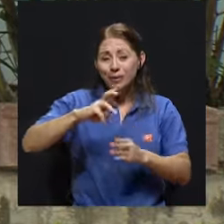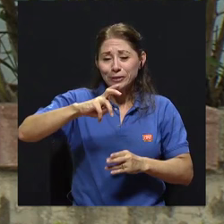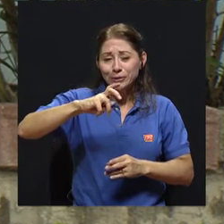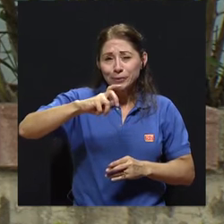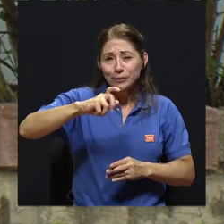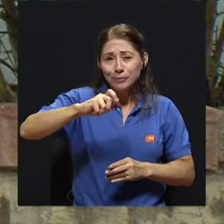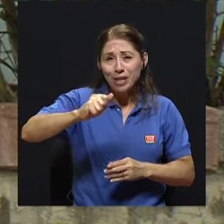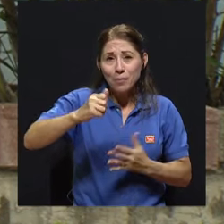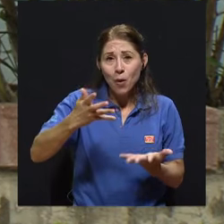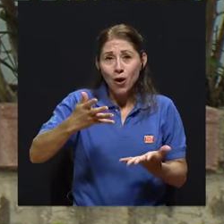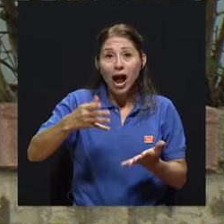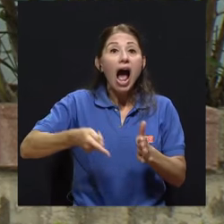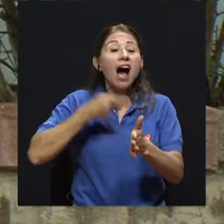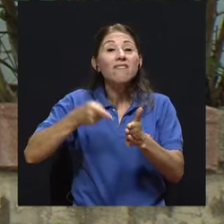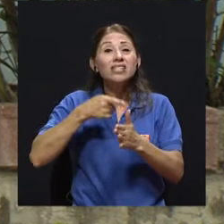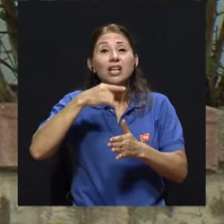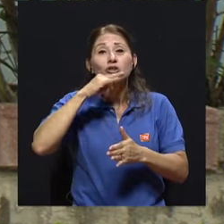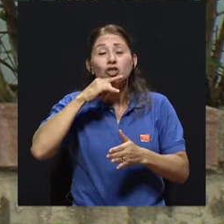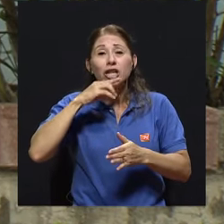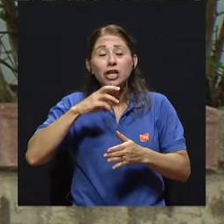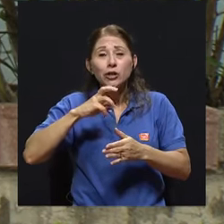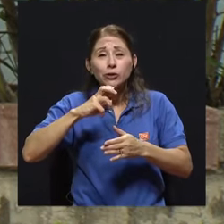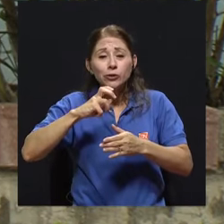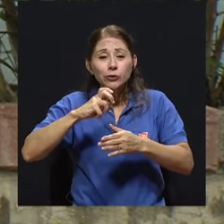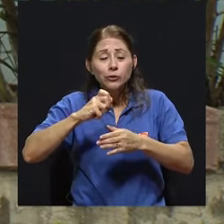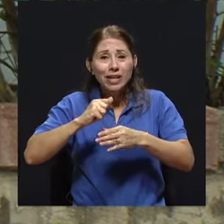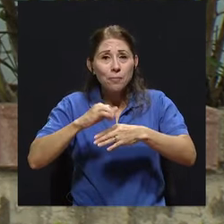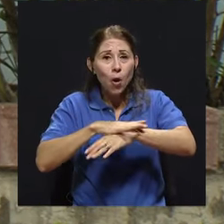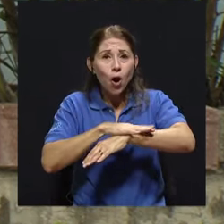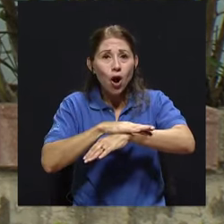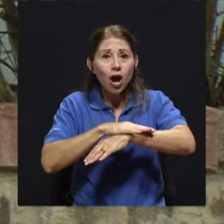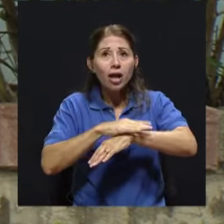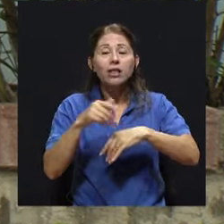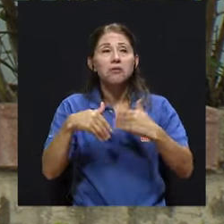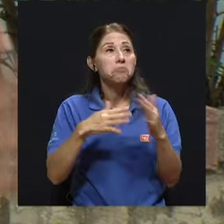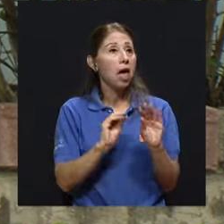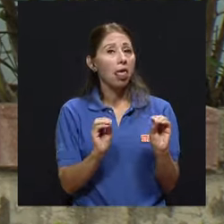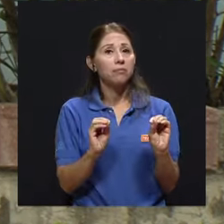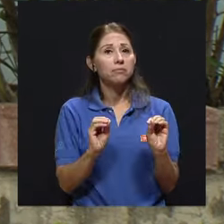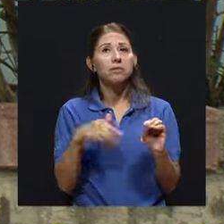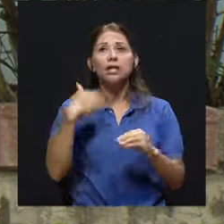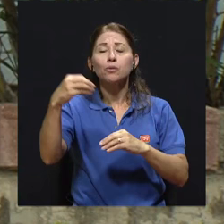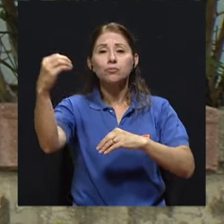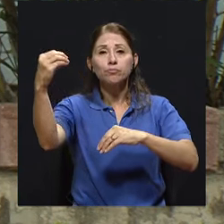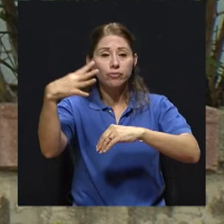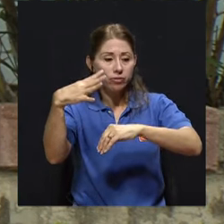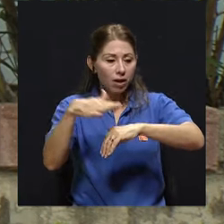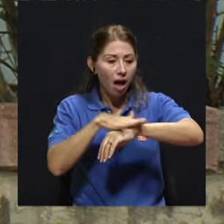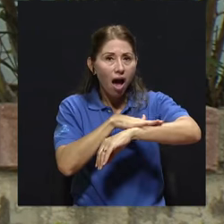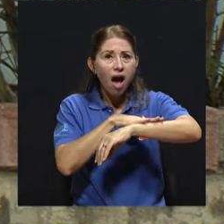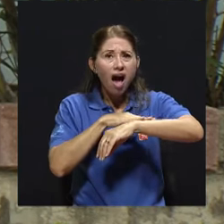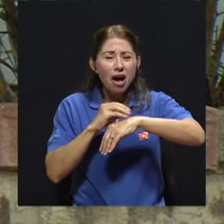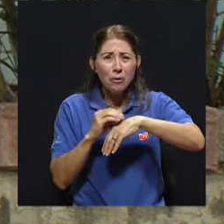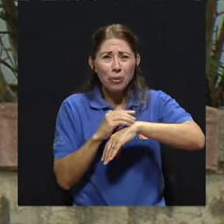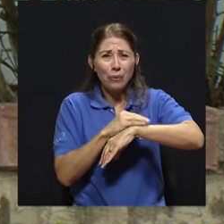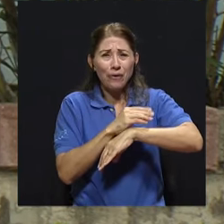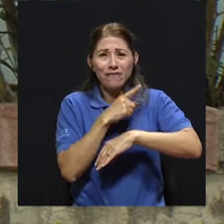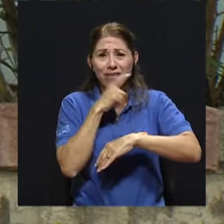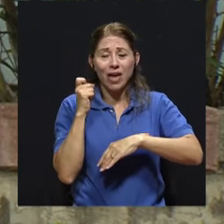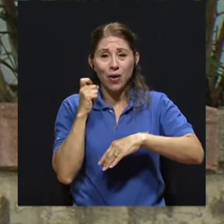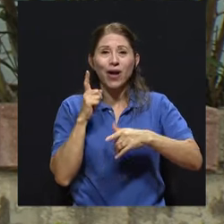se les hace una llaga ahí terrible y tal. Eso es fototoxicidad. Y también hay medicamentos, como hablaba yo hace un